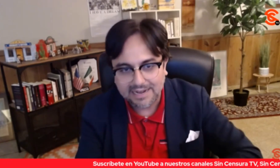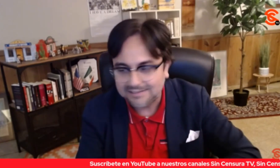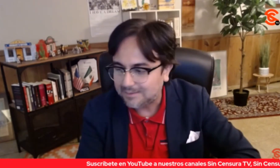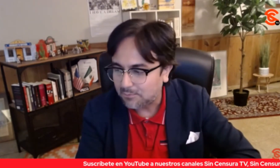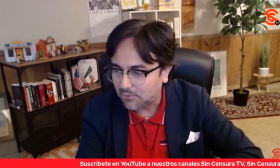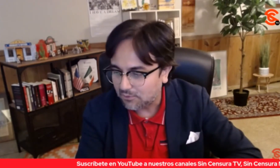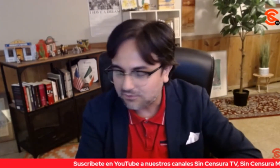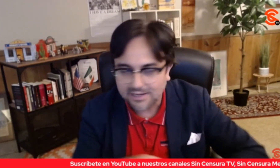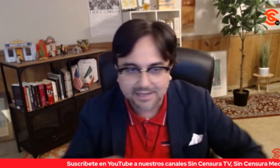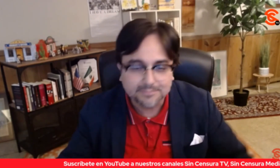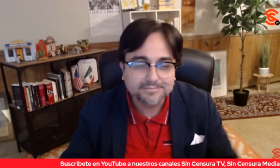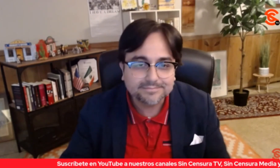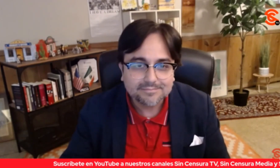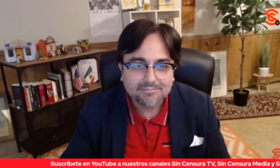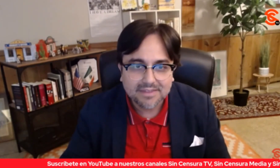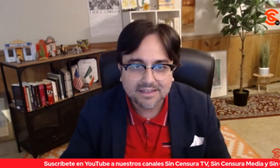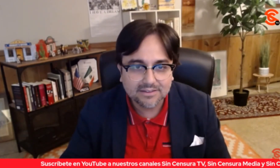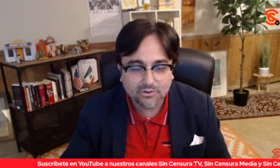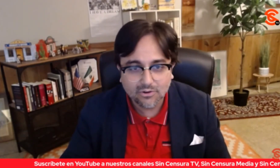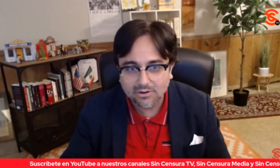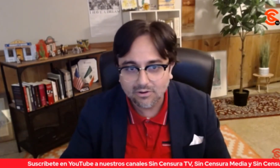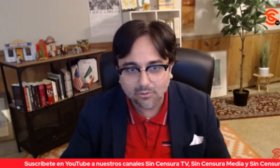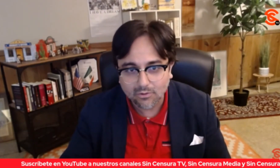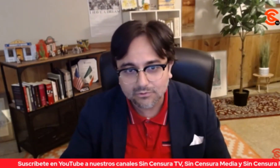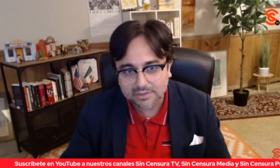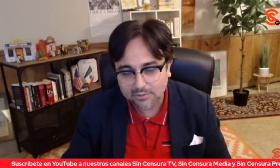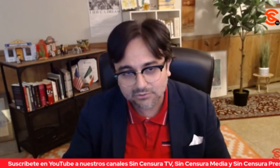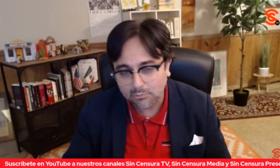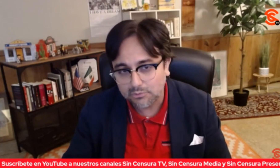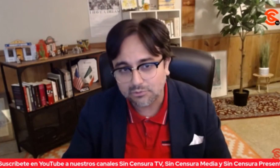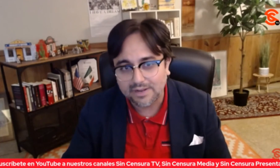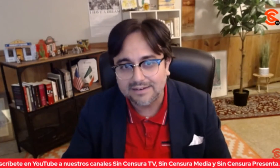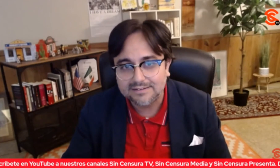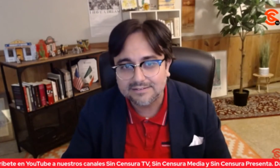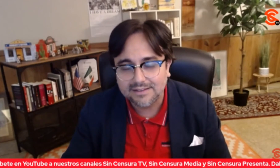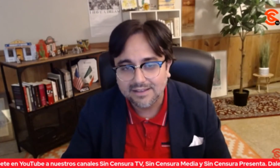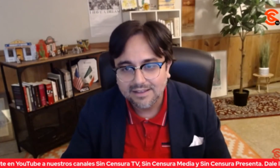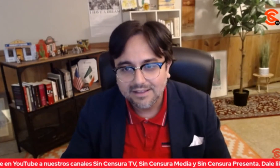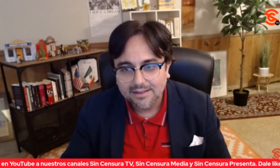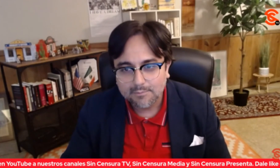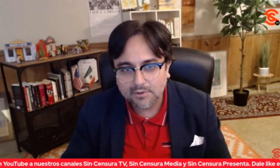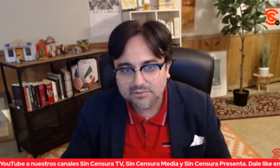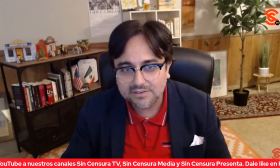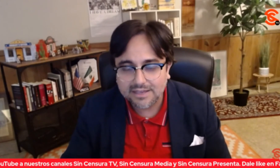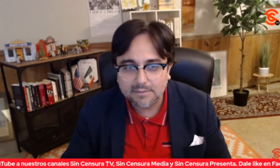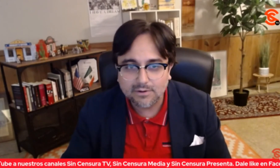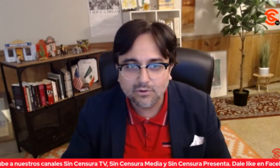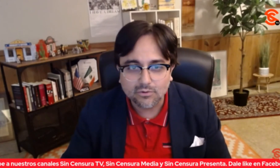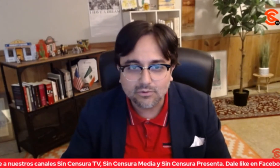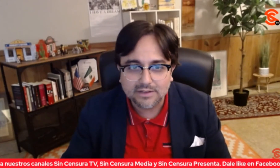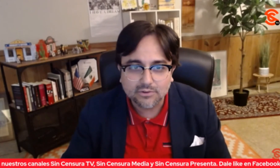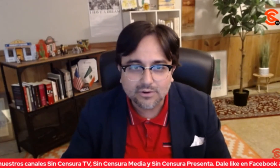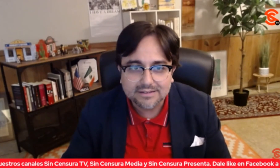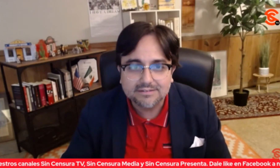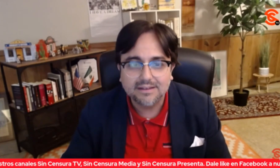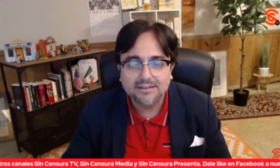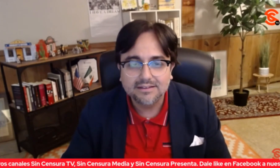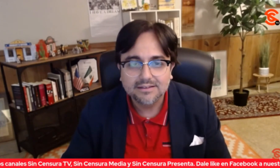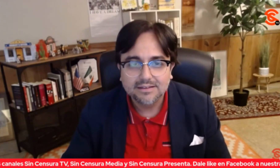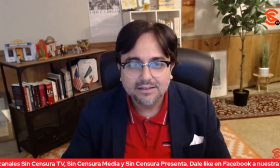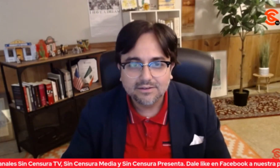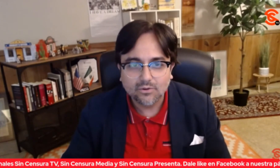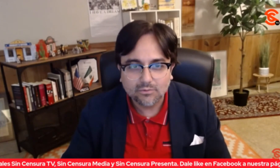tan banales tampoco, no se crea. Yo lo considero esto muy surrealista. Por eso es que hay que verlo con una